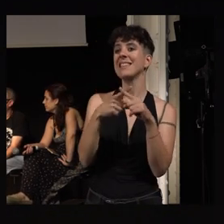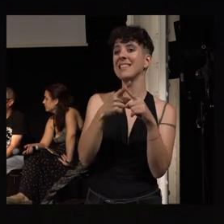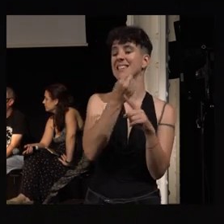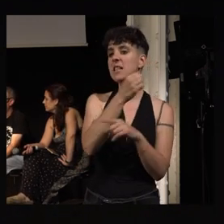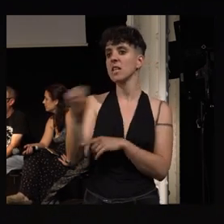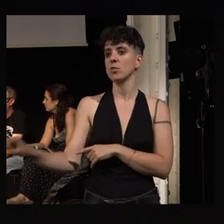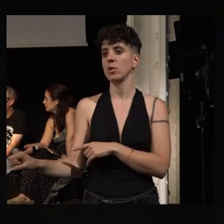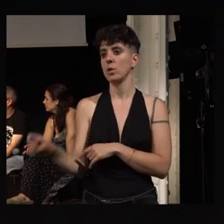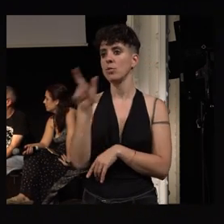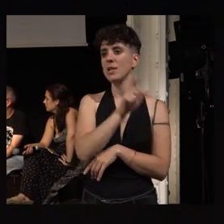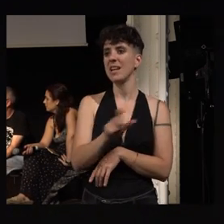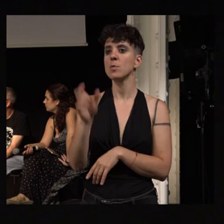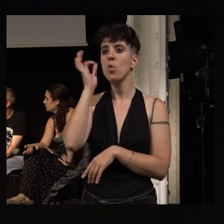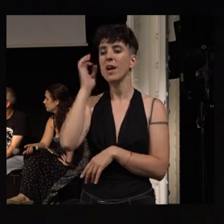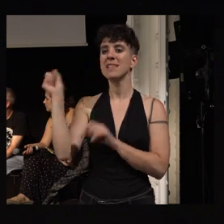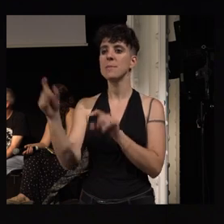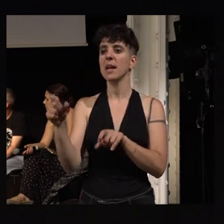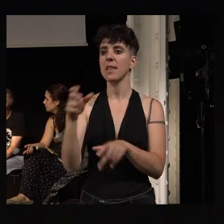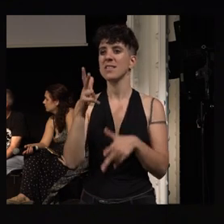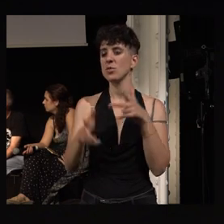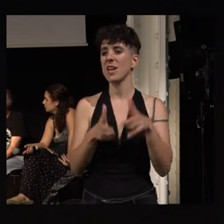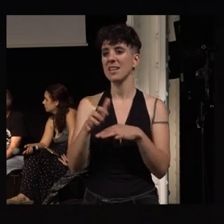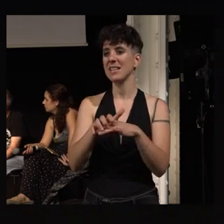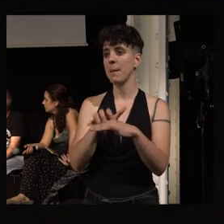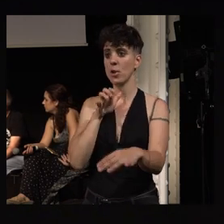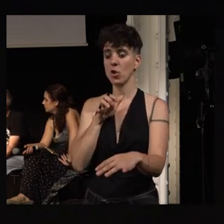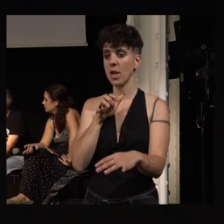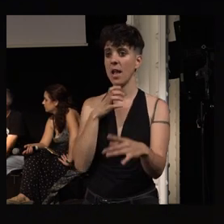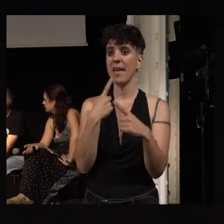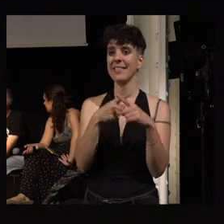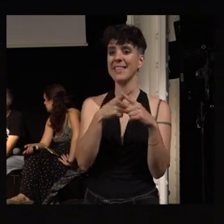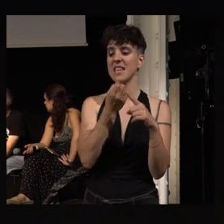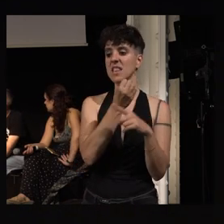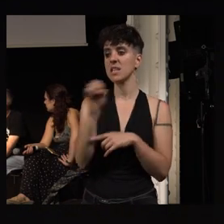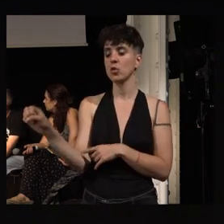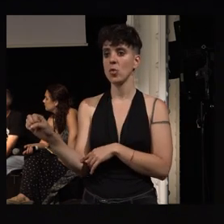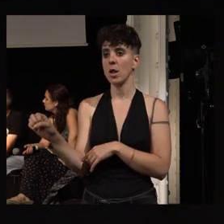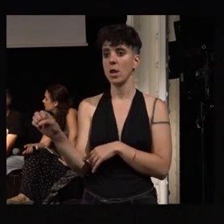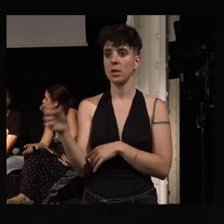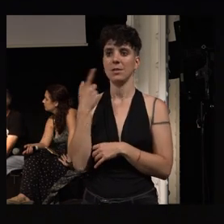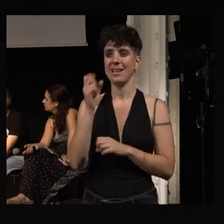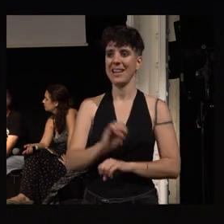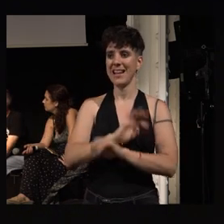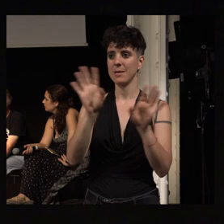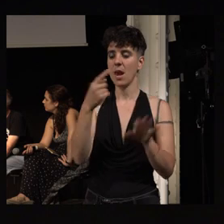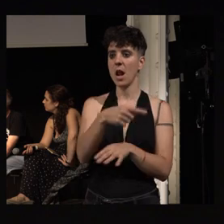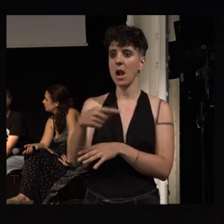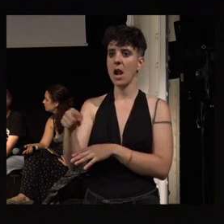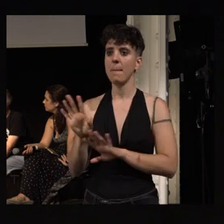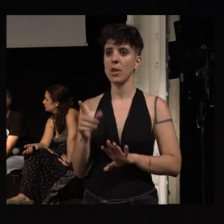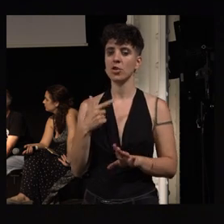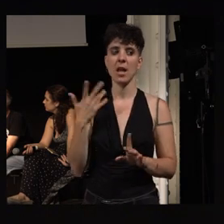A nosotras, las mujeres migradas en Euskal Herria, la mayoría, la disidencia sexual, por supuesto está, pero está la